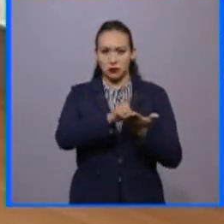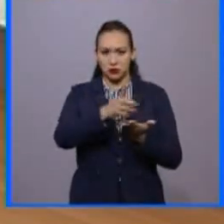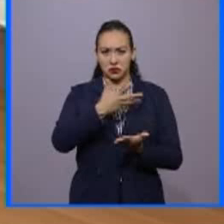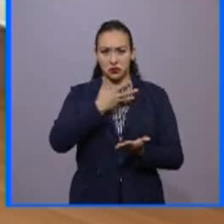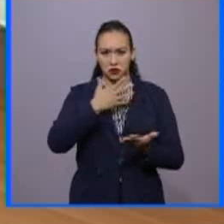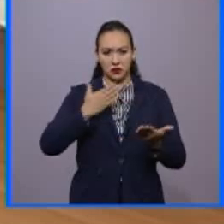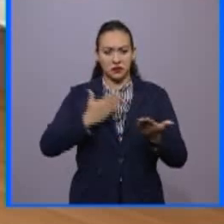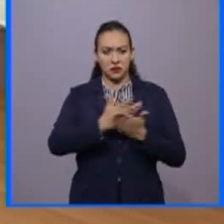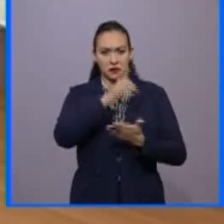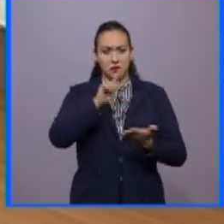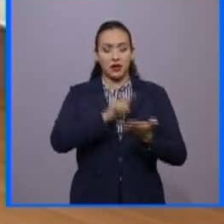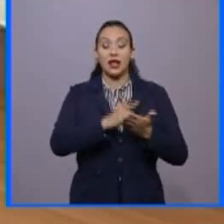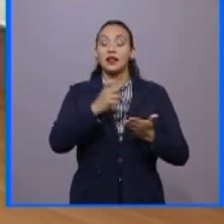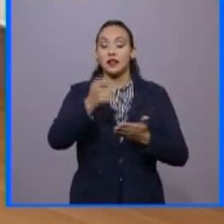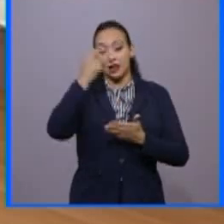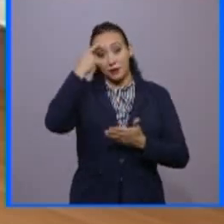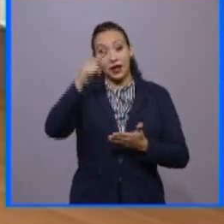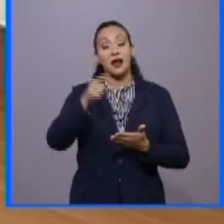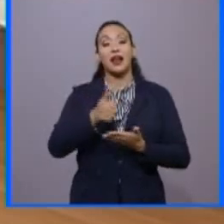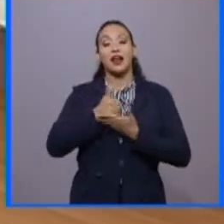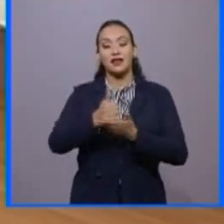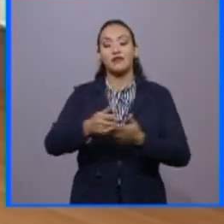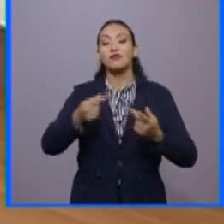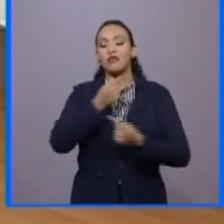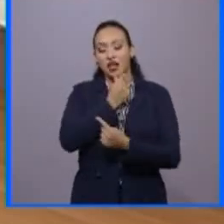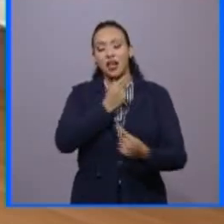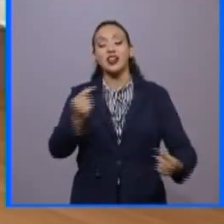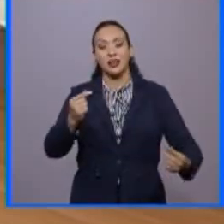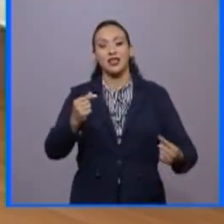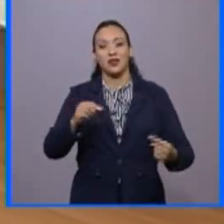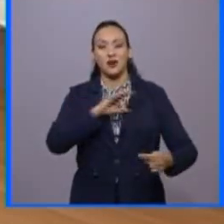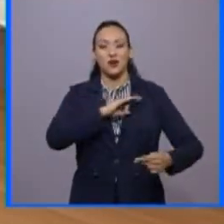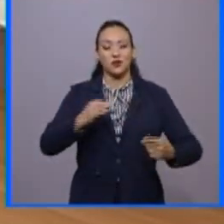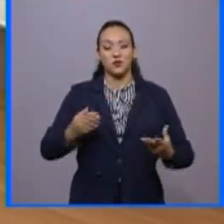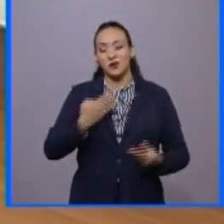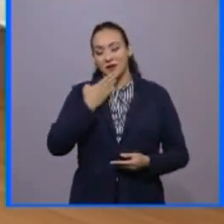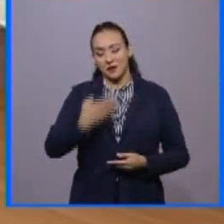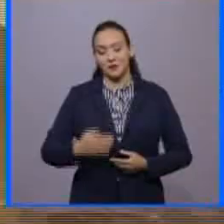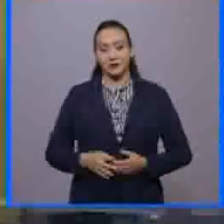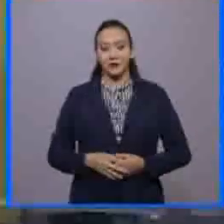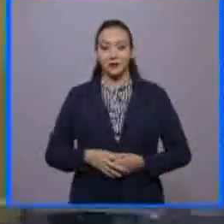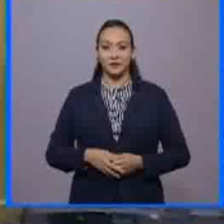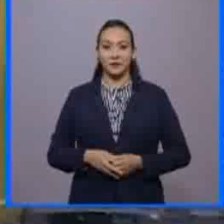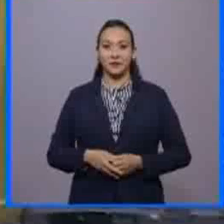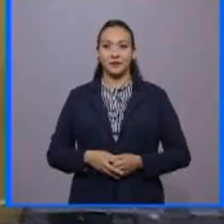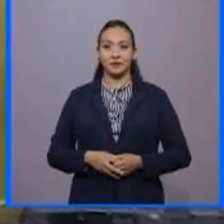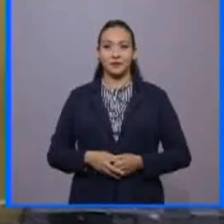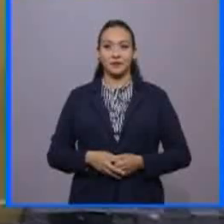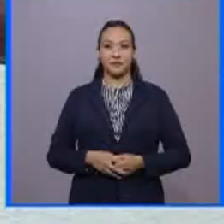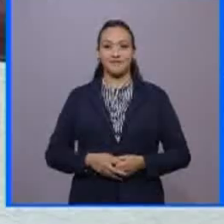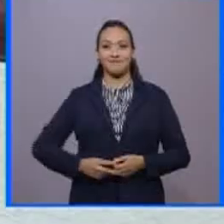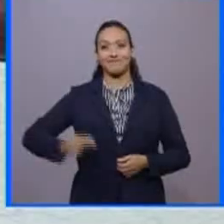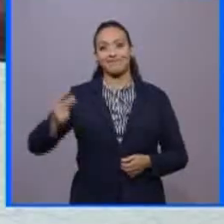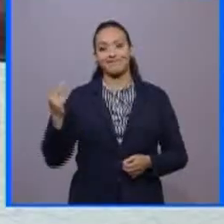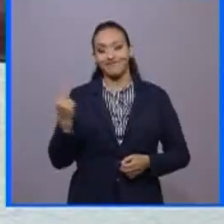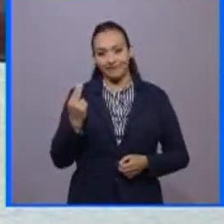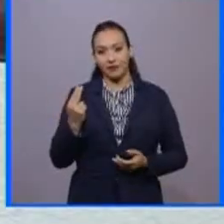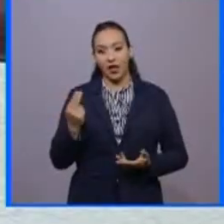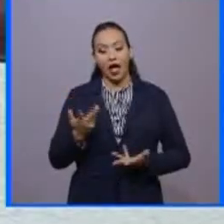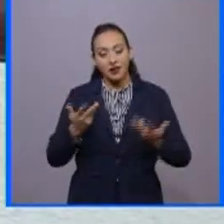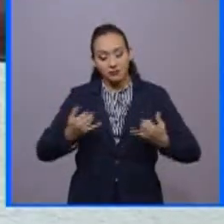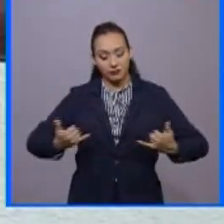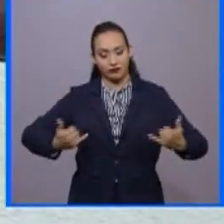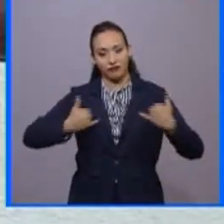transformación social para garantizar el futuro de las infancias y adolescencias. Es necesario inspirar a